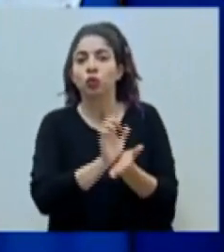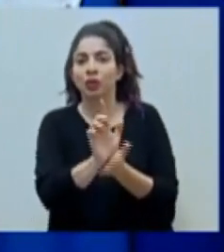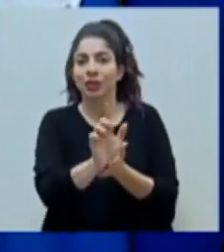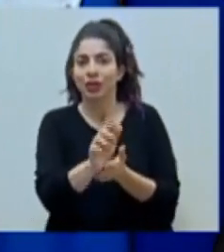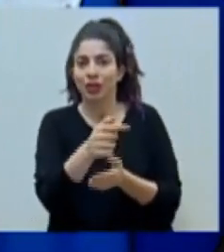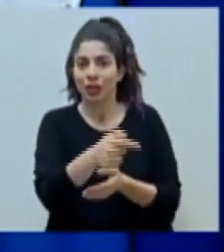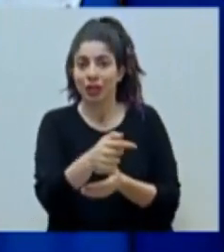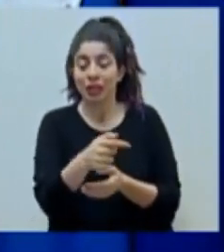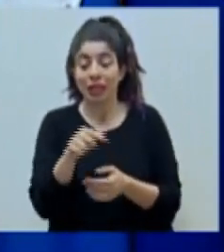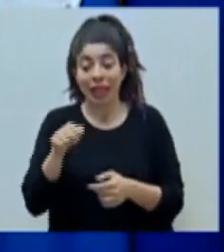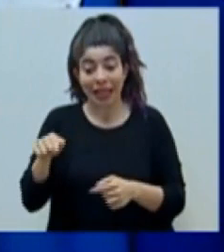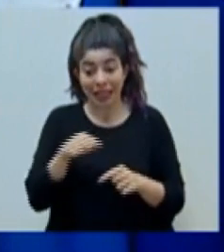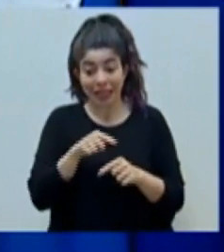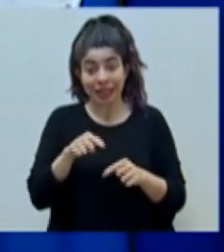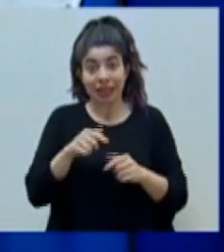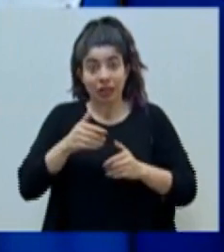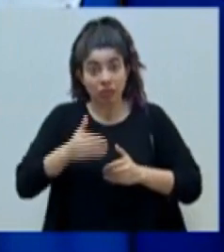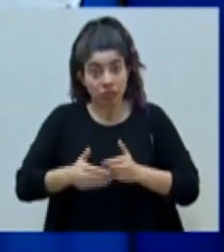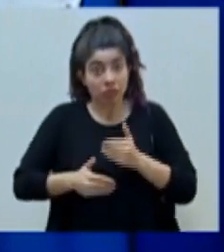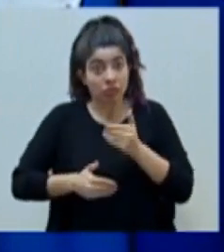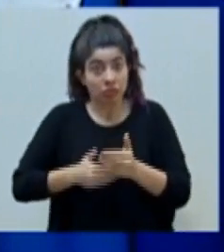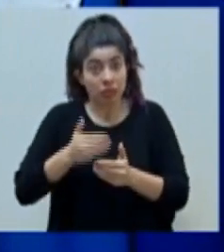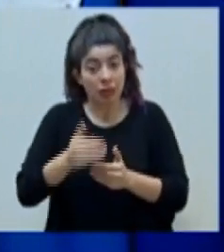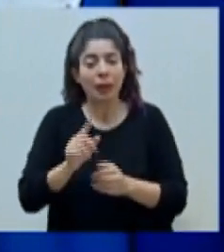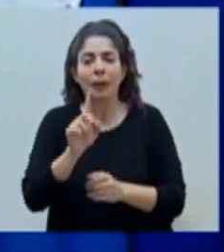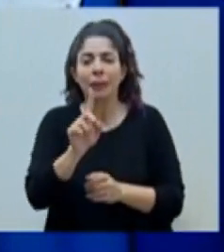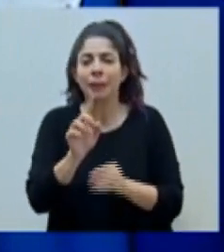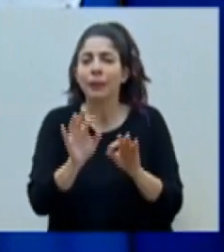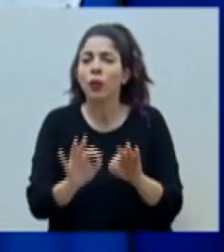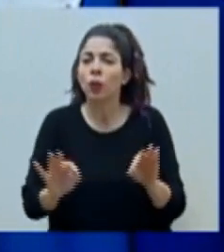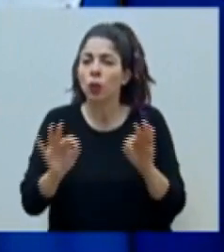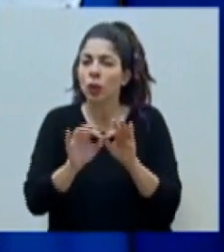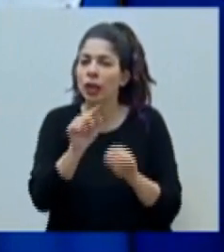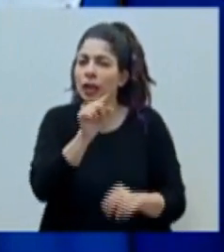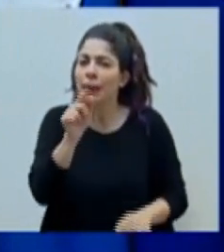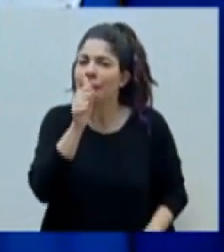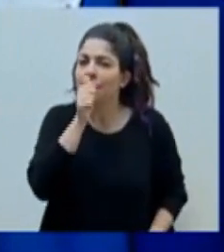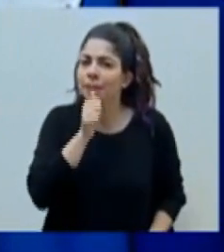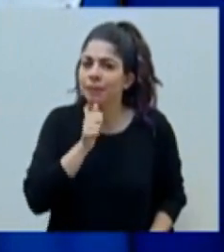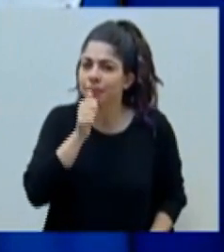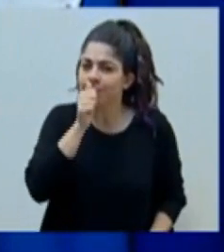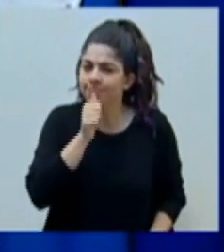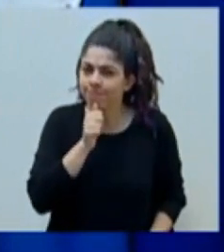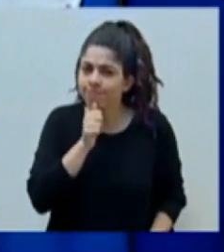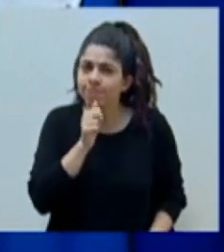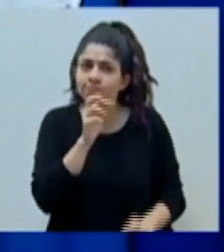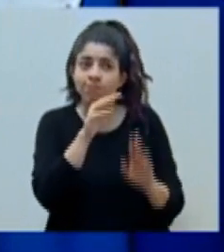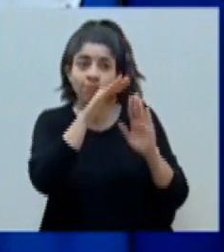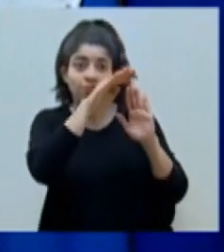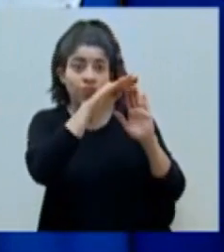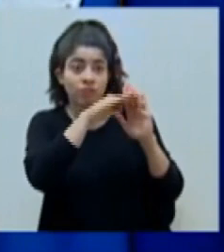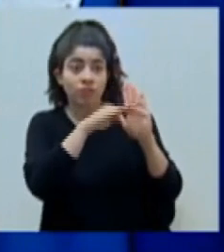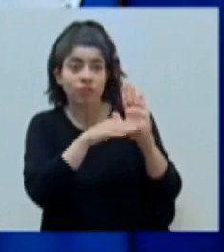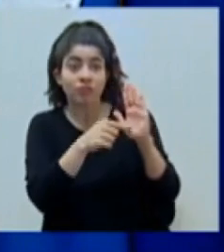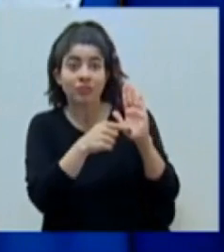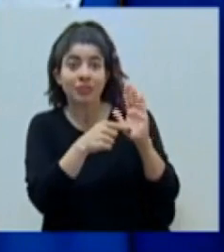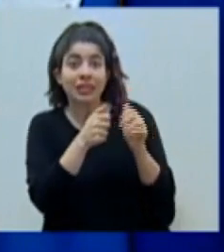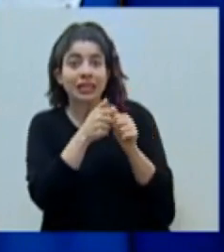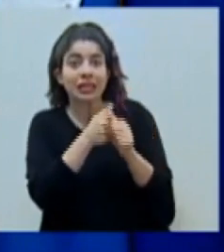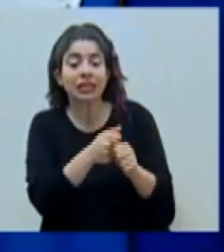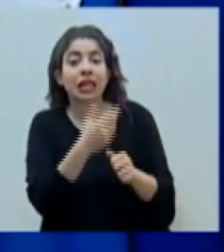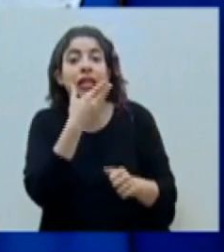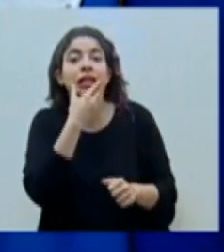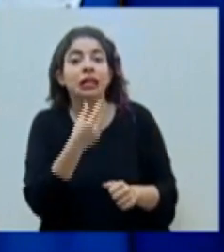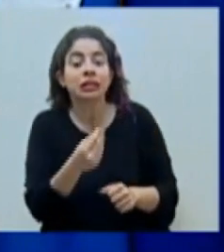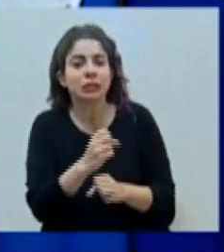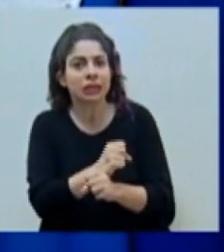bien esto va a avanzar, importante, tenemos que tener paciencia, seguir las medidas de un diciembre seguro,